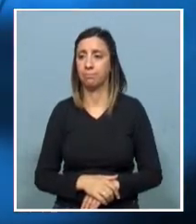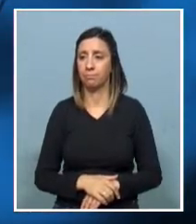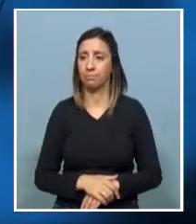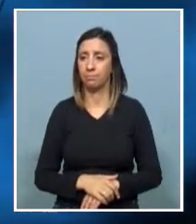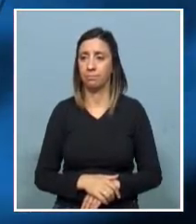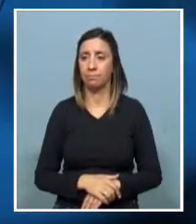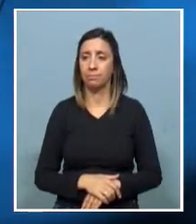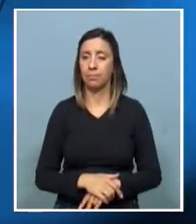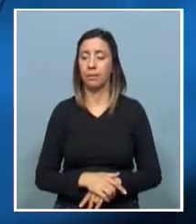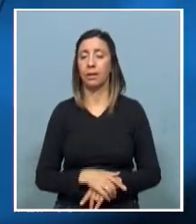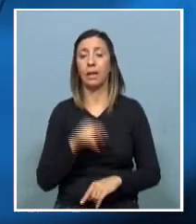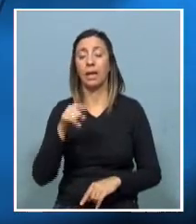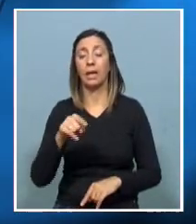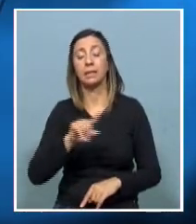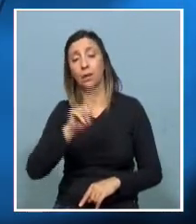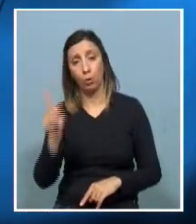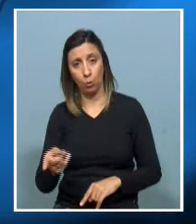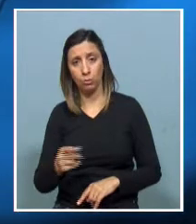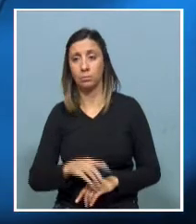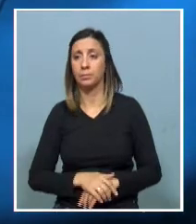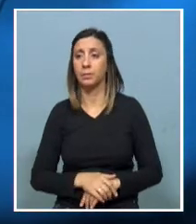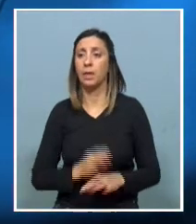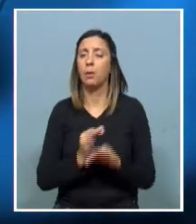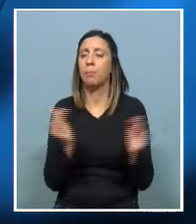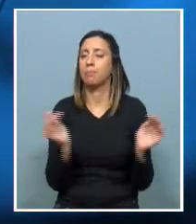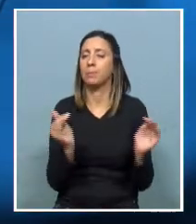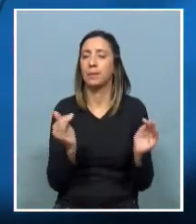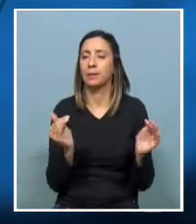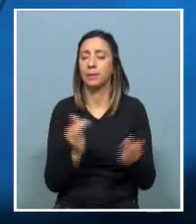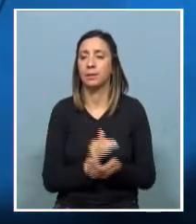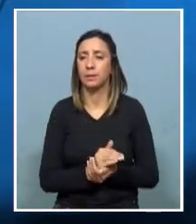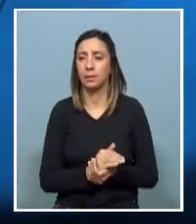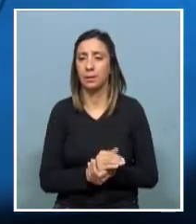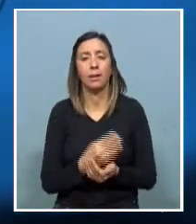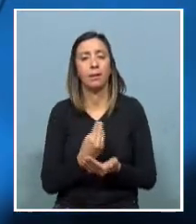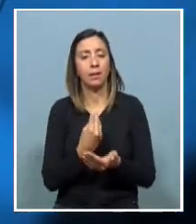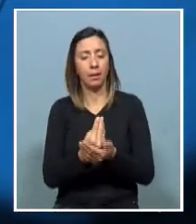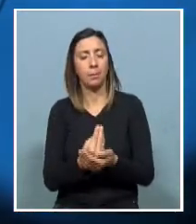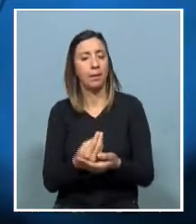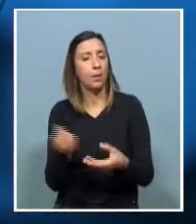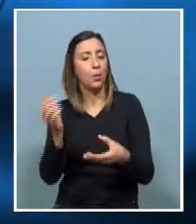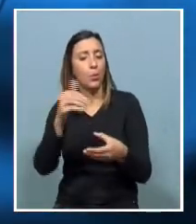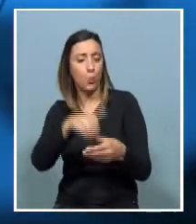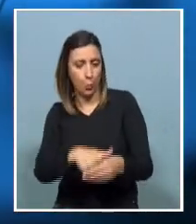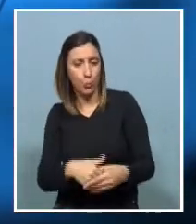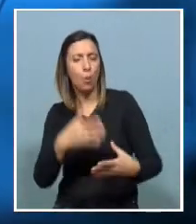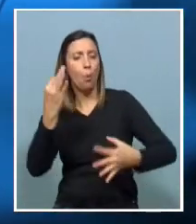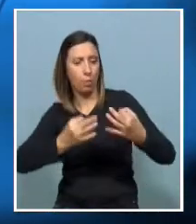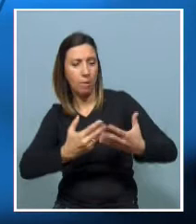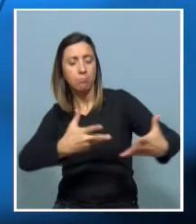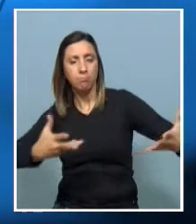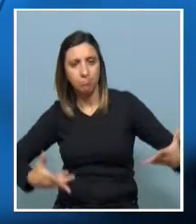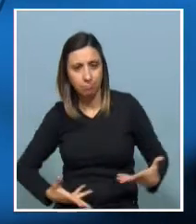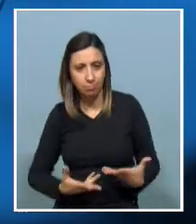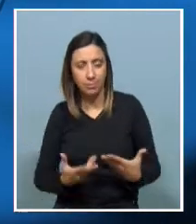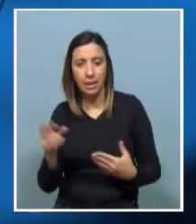a parar en un lugar. Esta es una escuela muy chiquita, este es un emblema de inclusión, de justicia social. Esta está